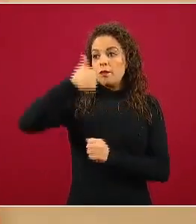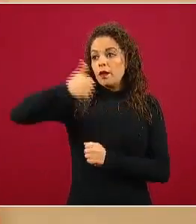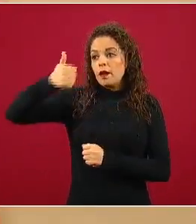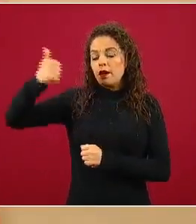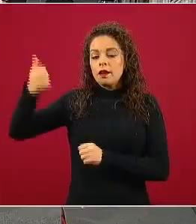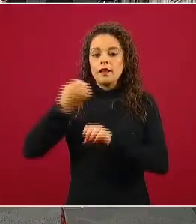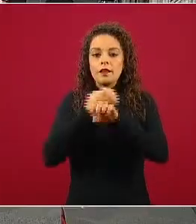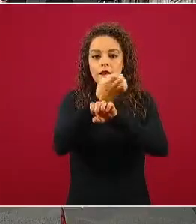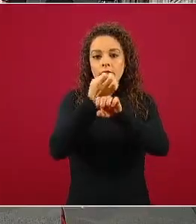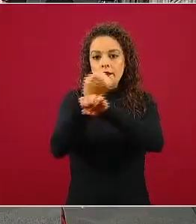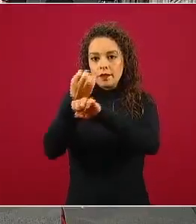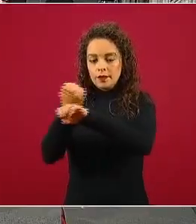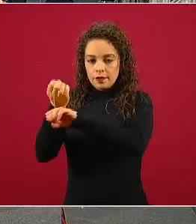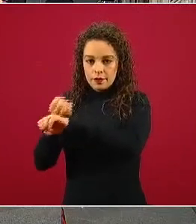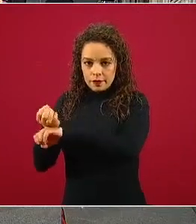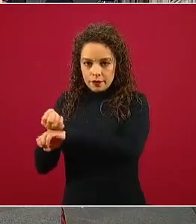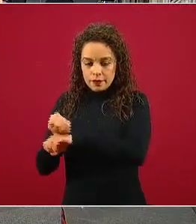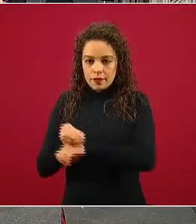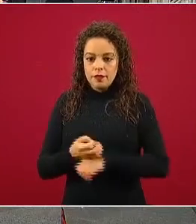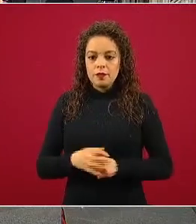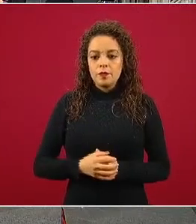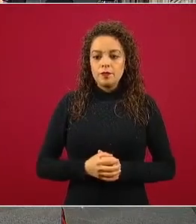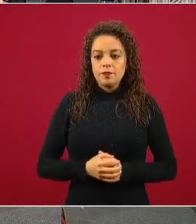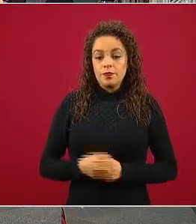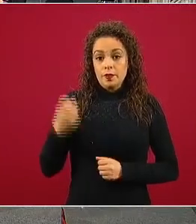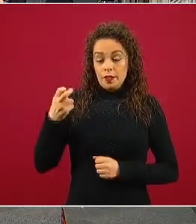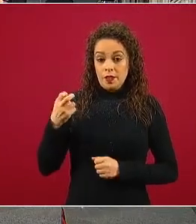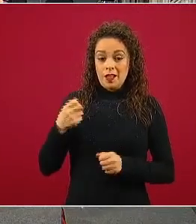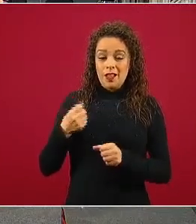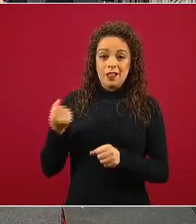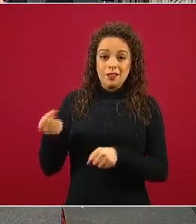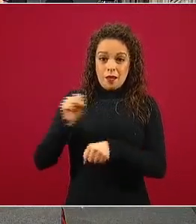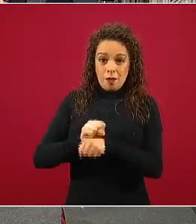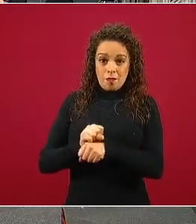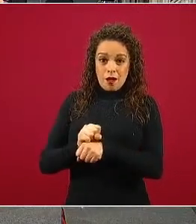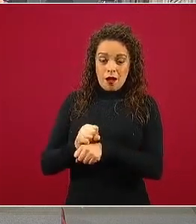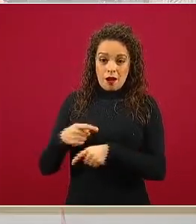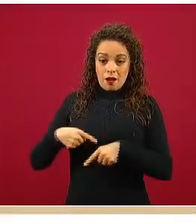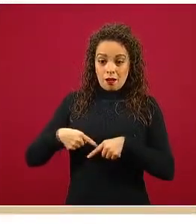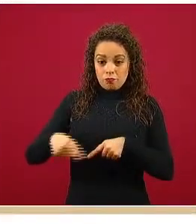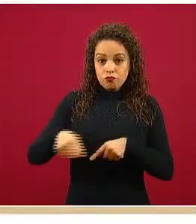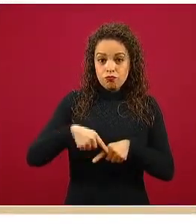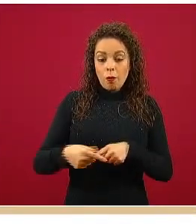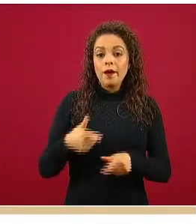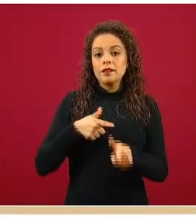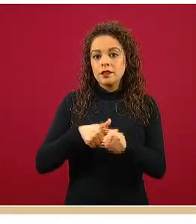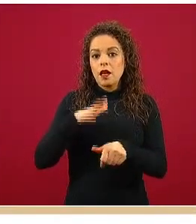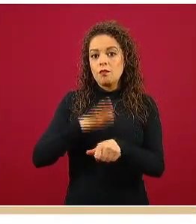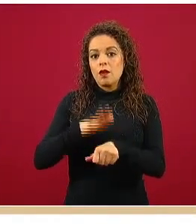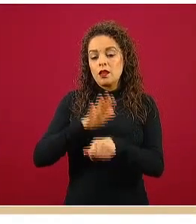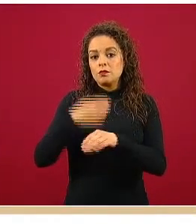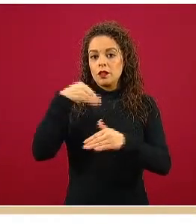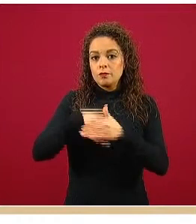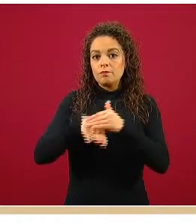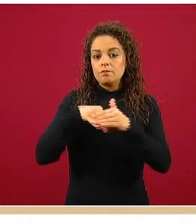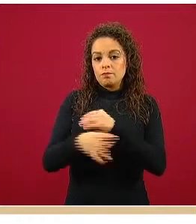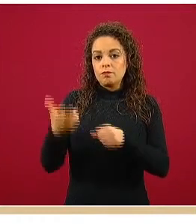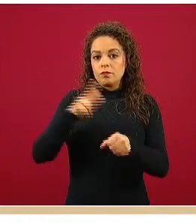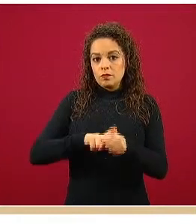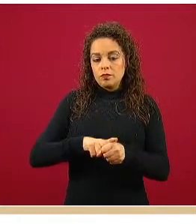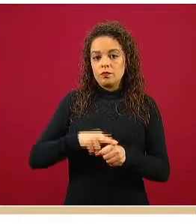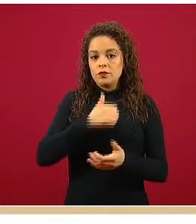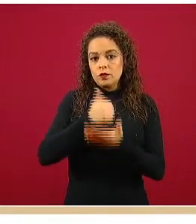federativa. Siguen los estados que durante toda la semana han tenido la mayor carga de ocupación: la Ciudad de México, Baja